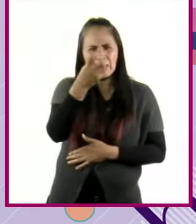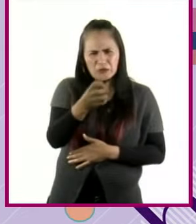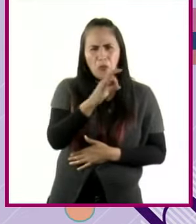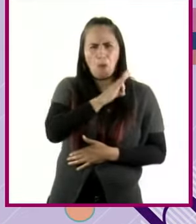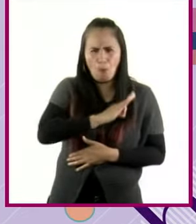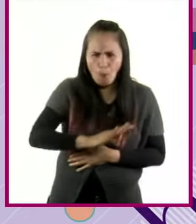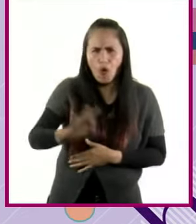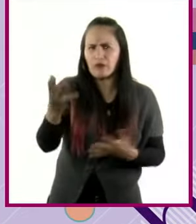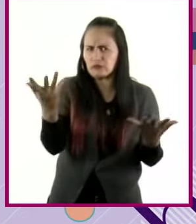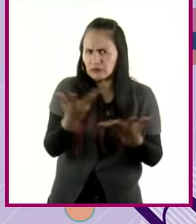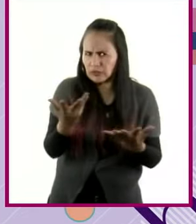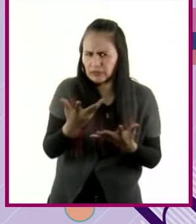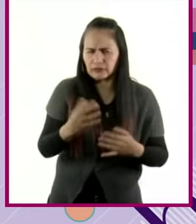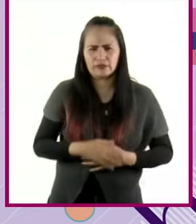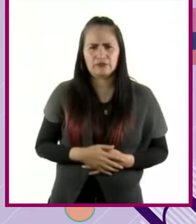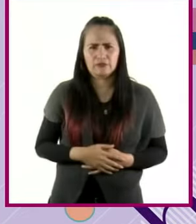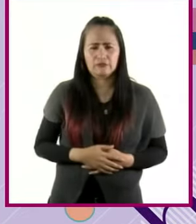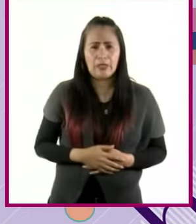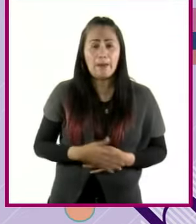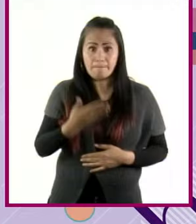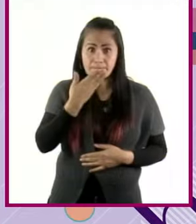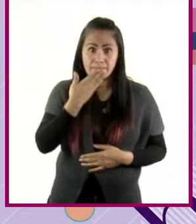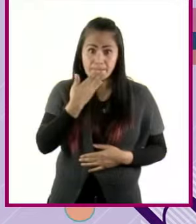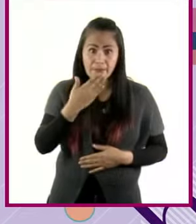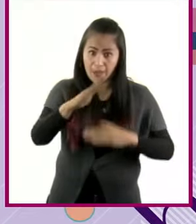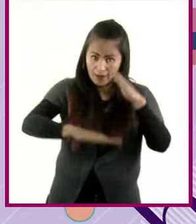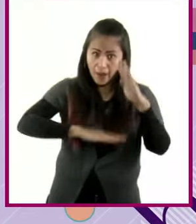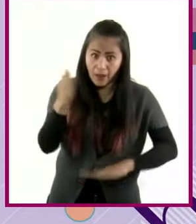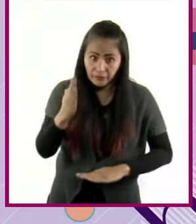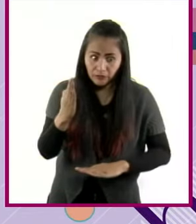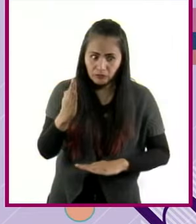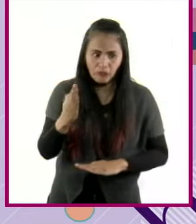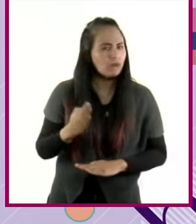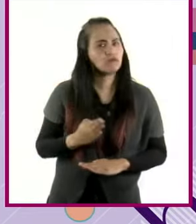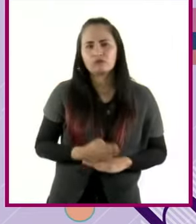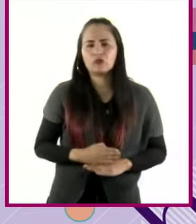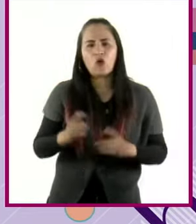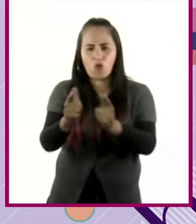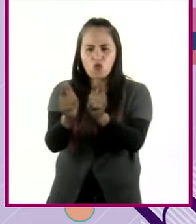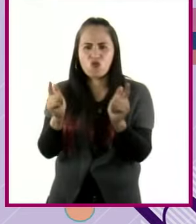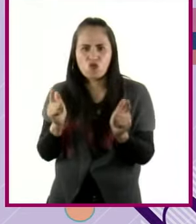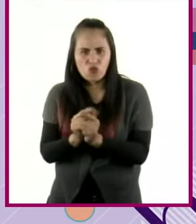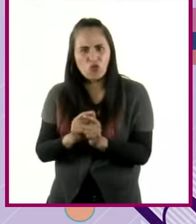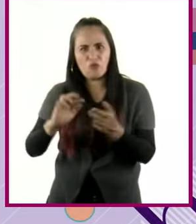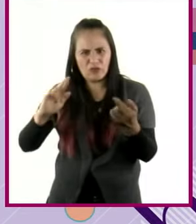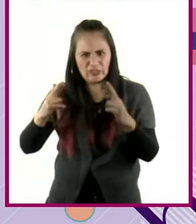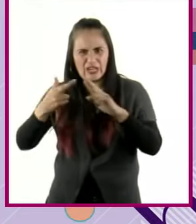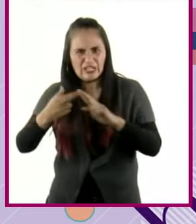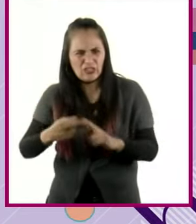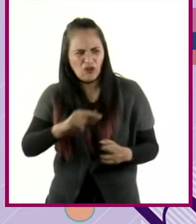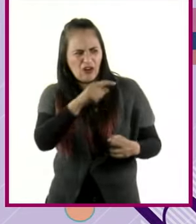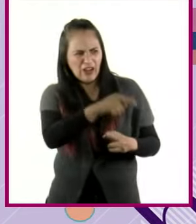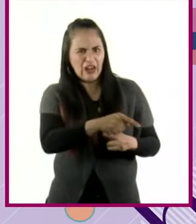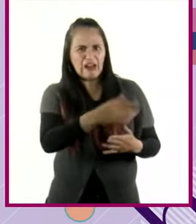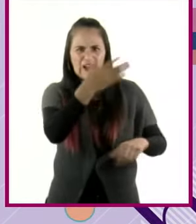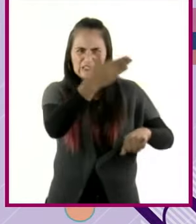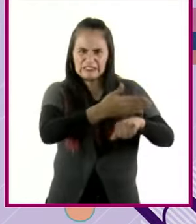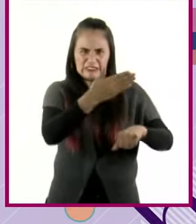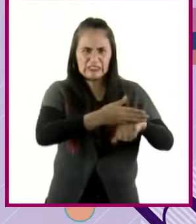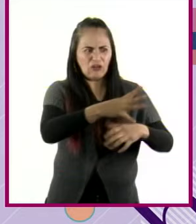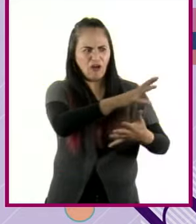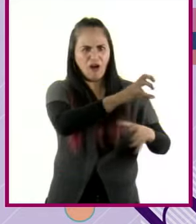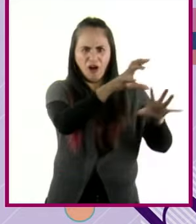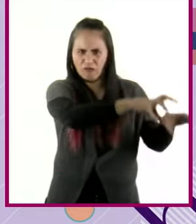conciliables. Pero no le fue muy bien, incluso acabó acusado por la Inquisición y estuvo preso durante un tiempo.